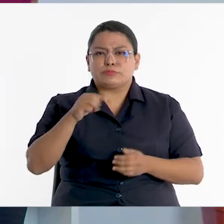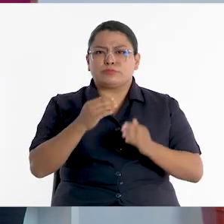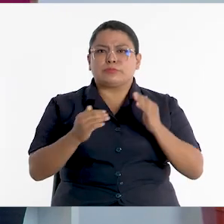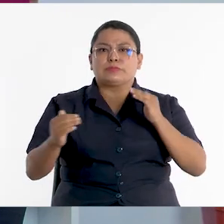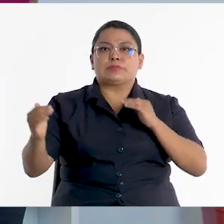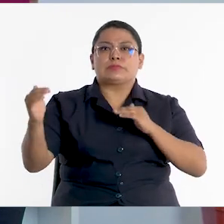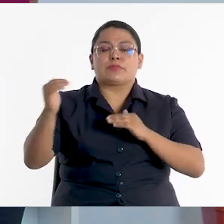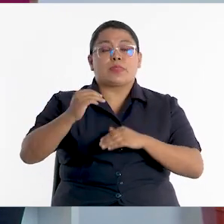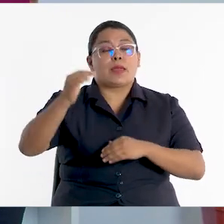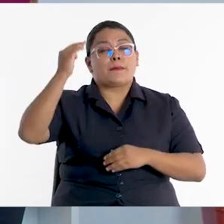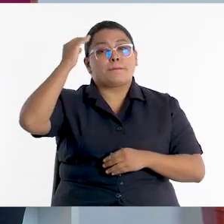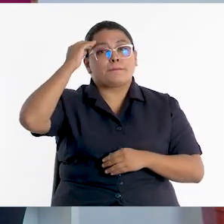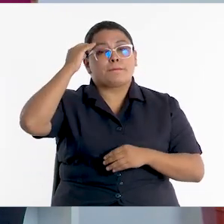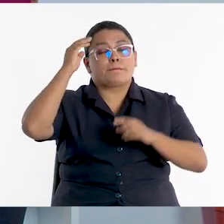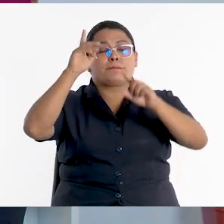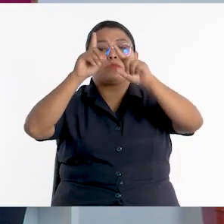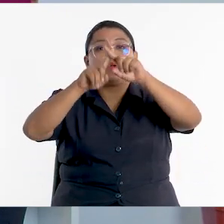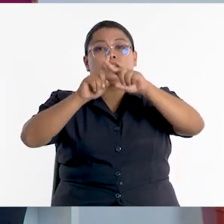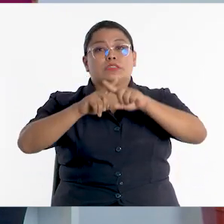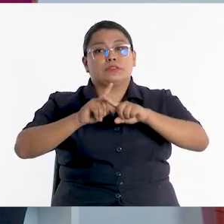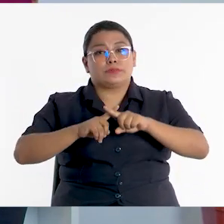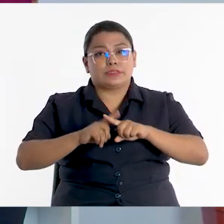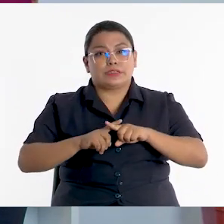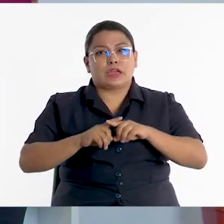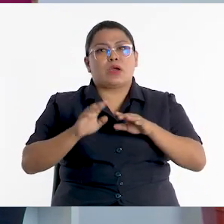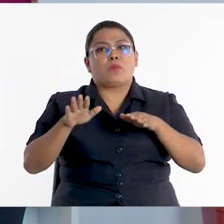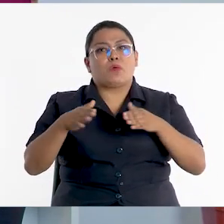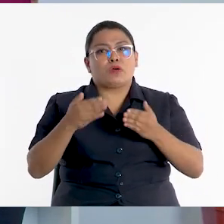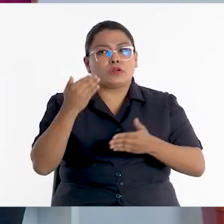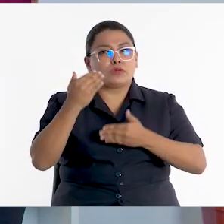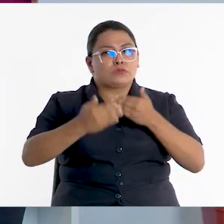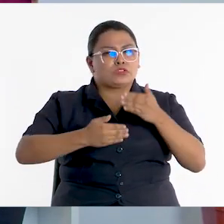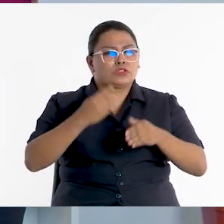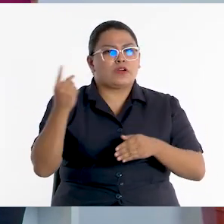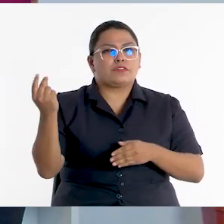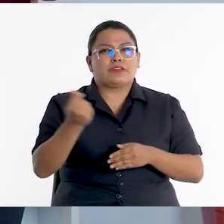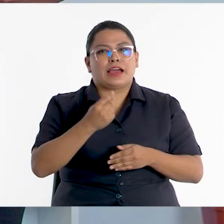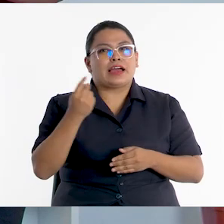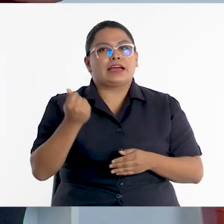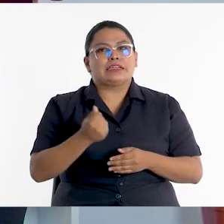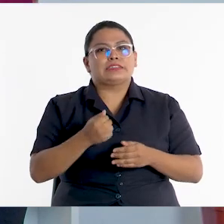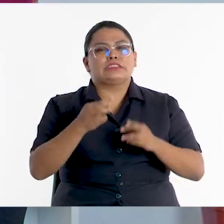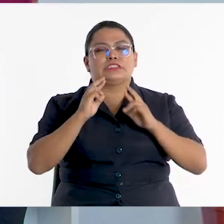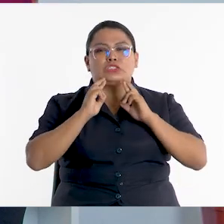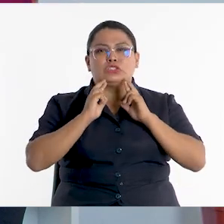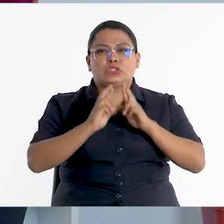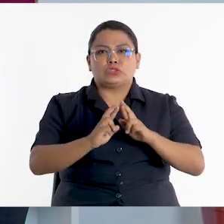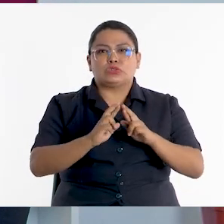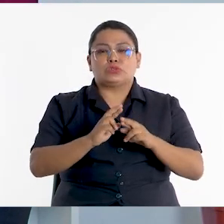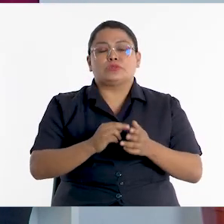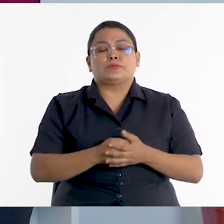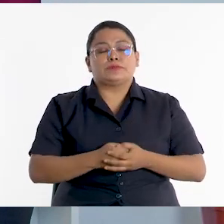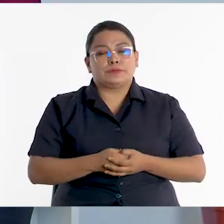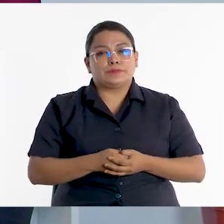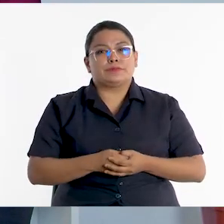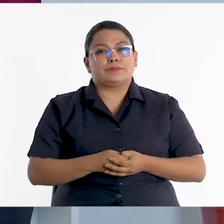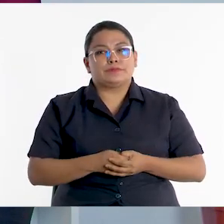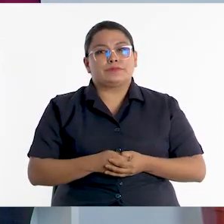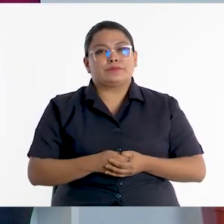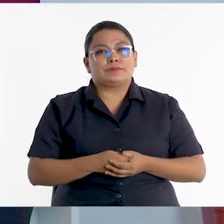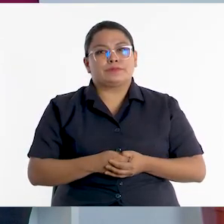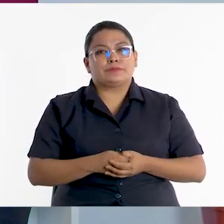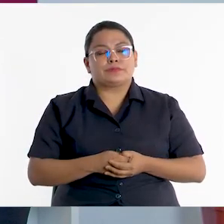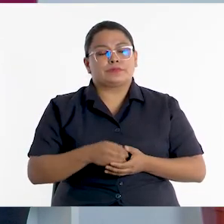nivel hayan memorizado la tabla de multiplicar, pues este proceso les facilitará resolver este tipo de